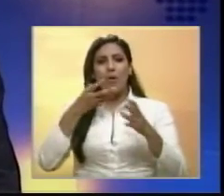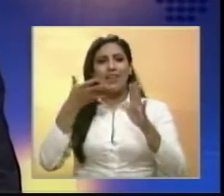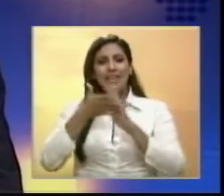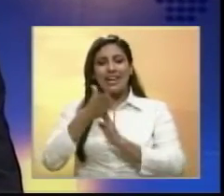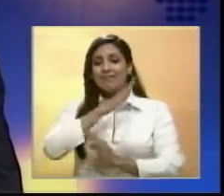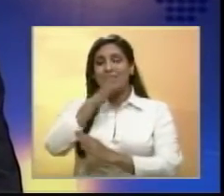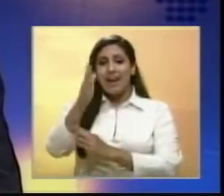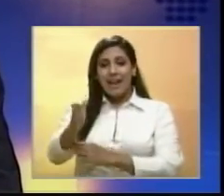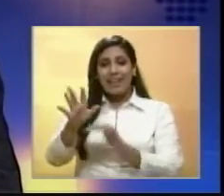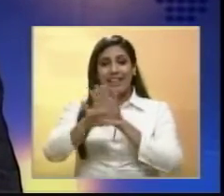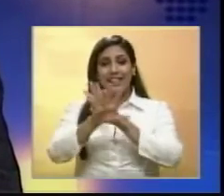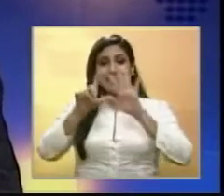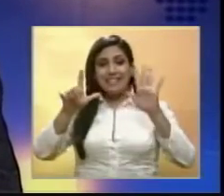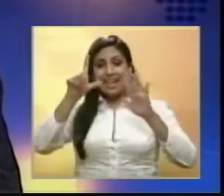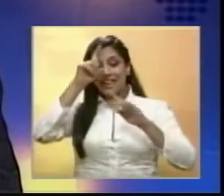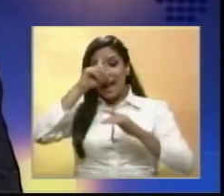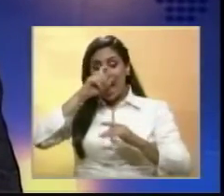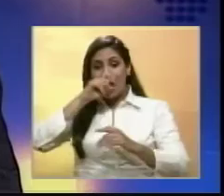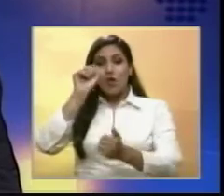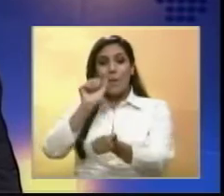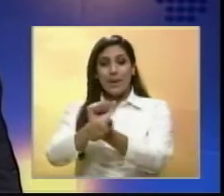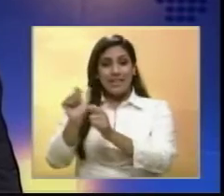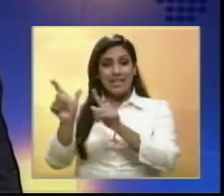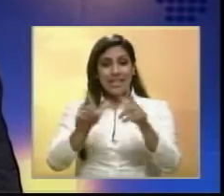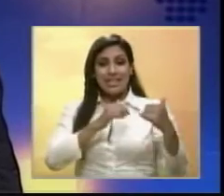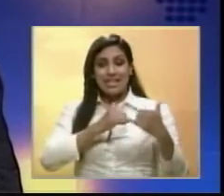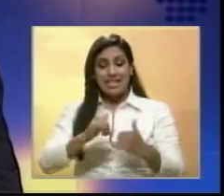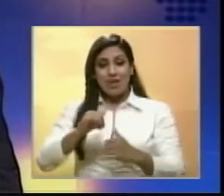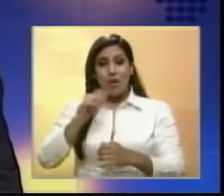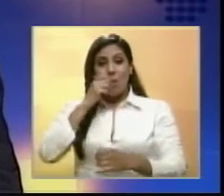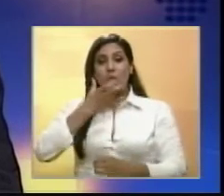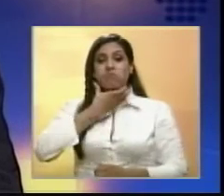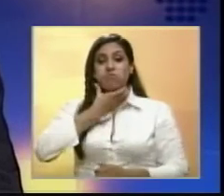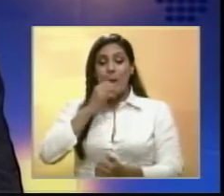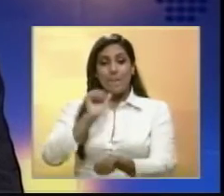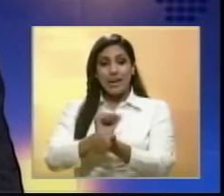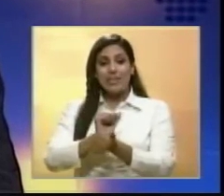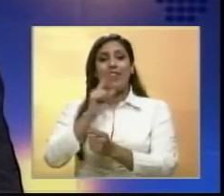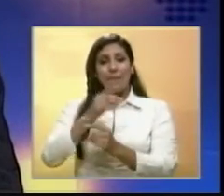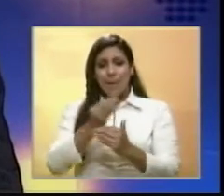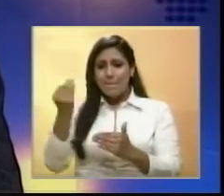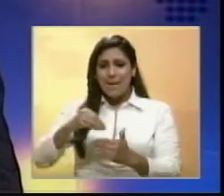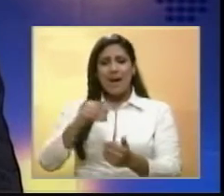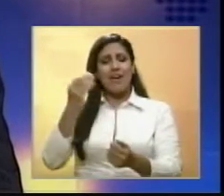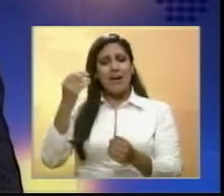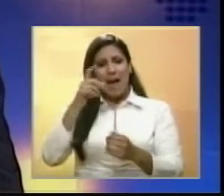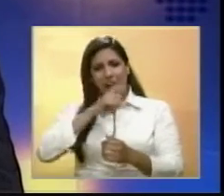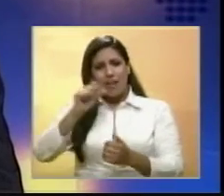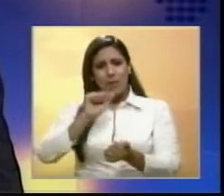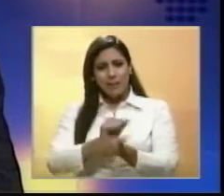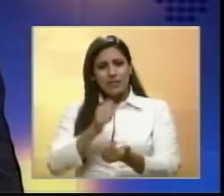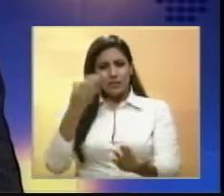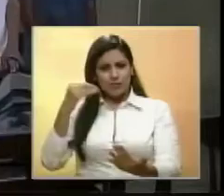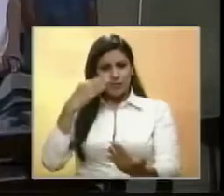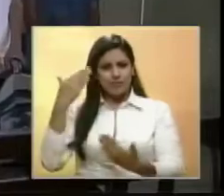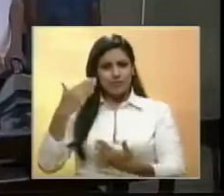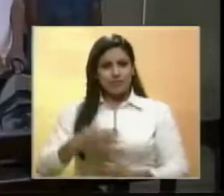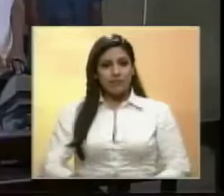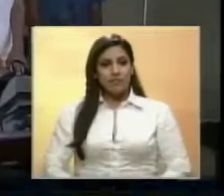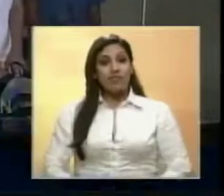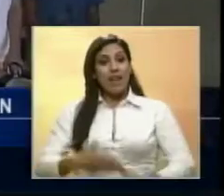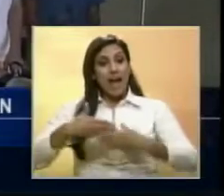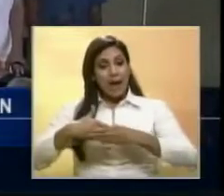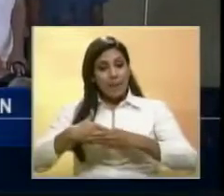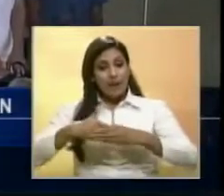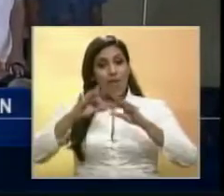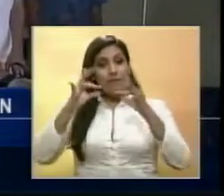la sentencia de 17 años dictada al asesino de su hija y se imponga una condena justa. Euclides Sotillo con la información.